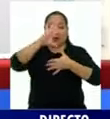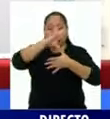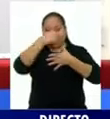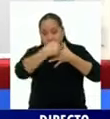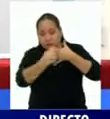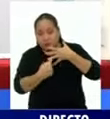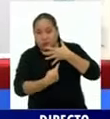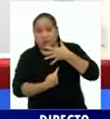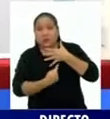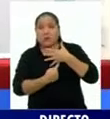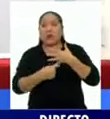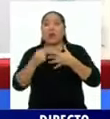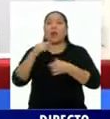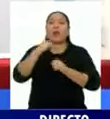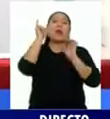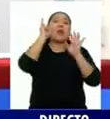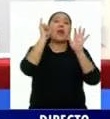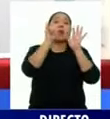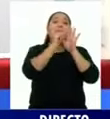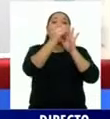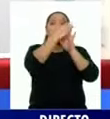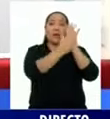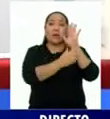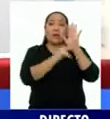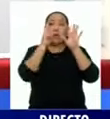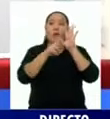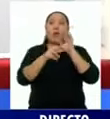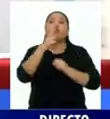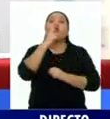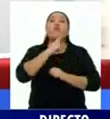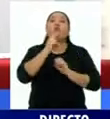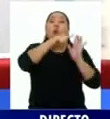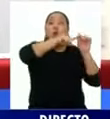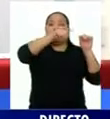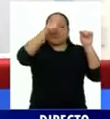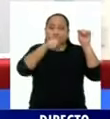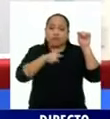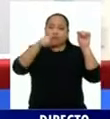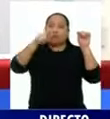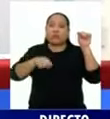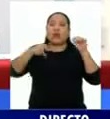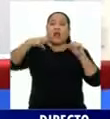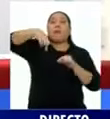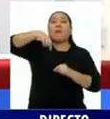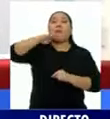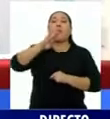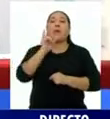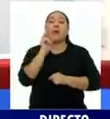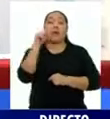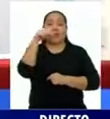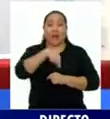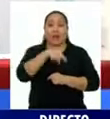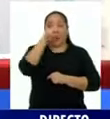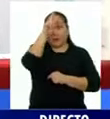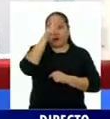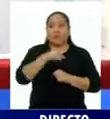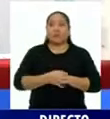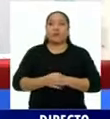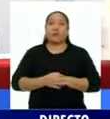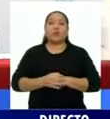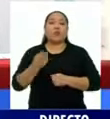lámina pueden ver, con la línea roja, el comportamiento del Producto Bruto Interno peruano.